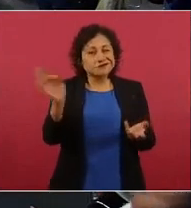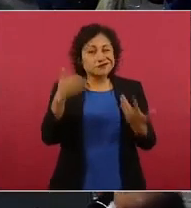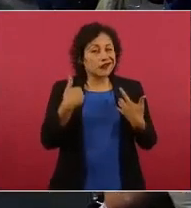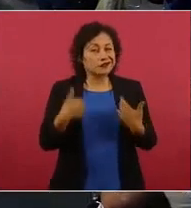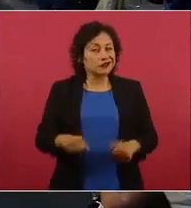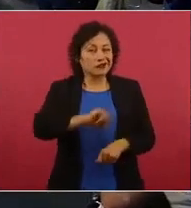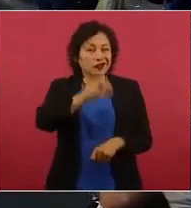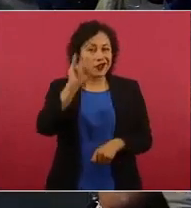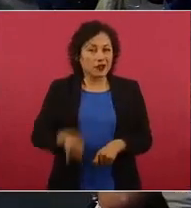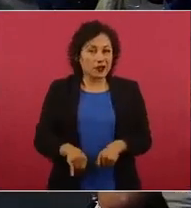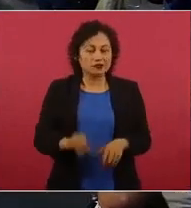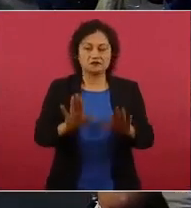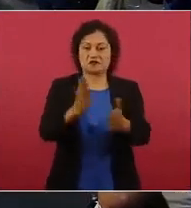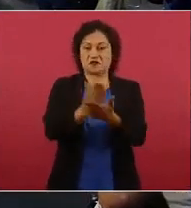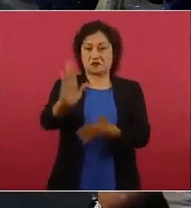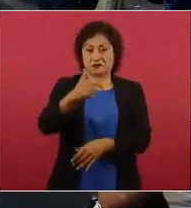preocupado